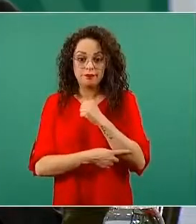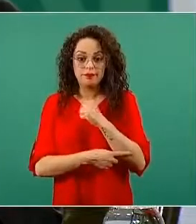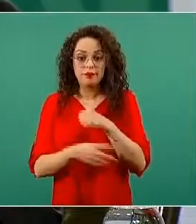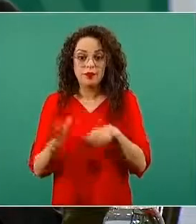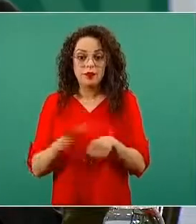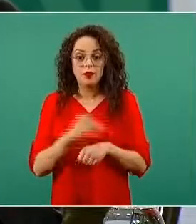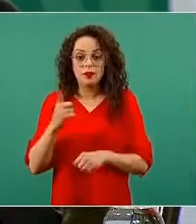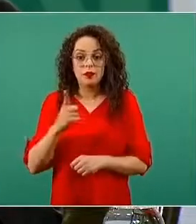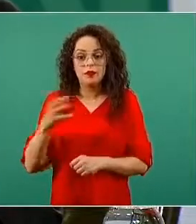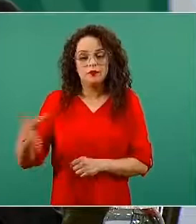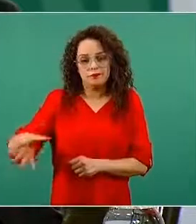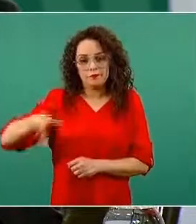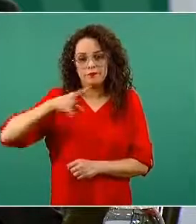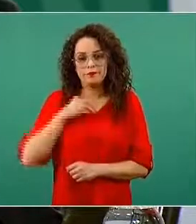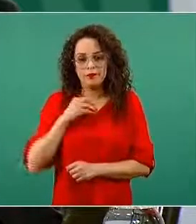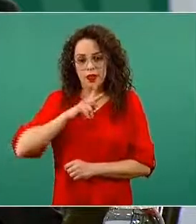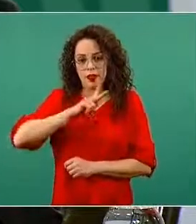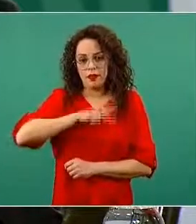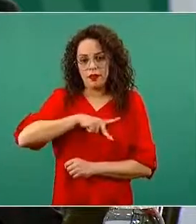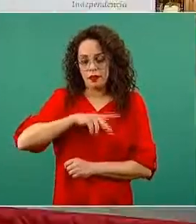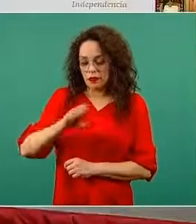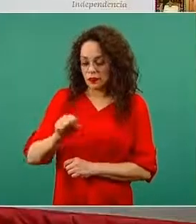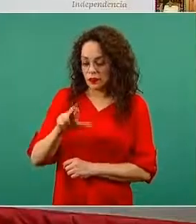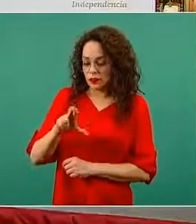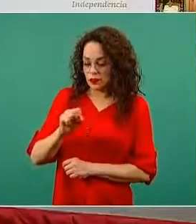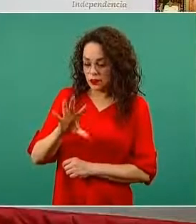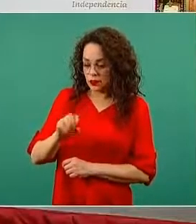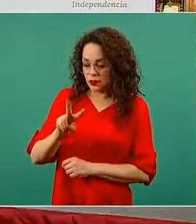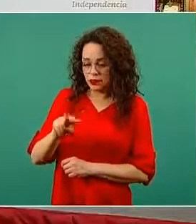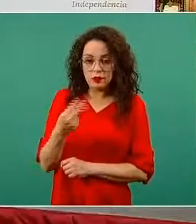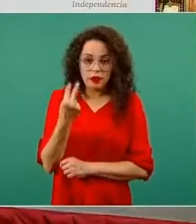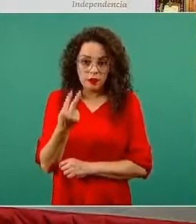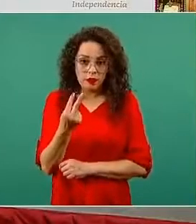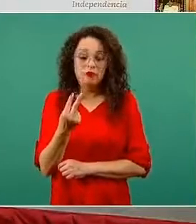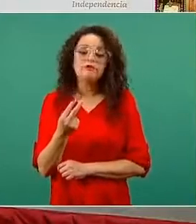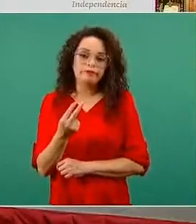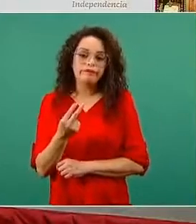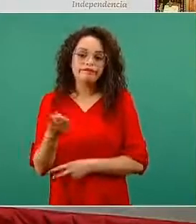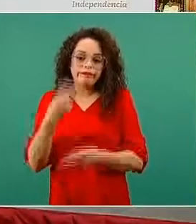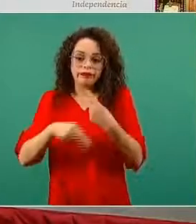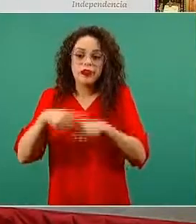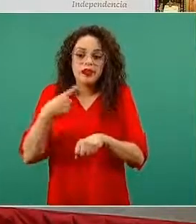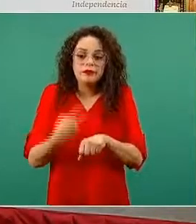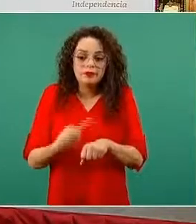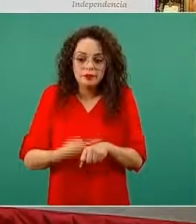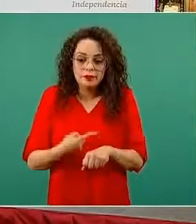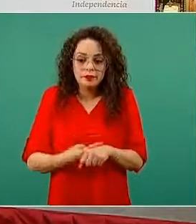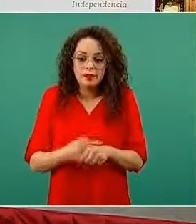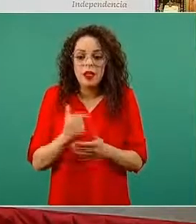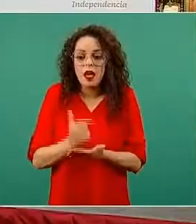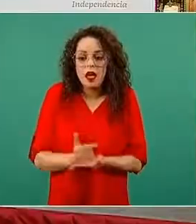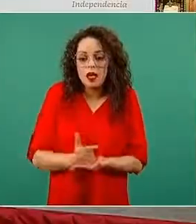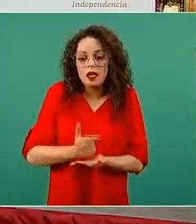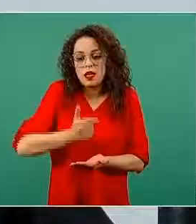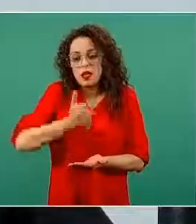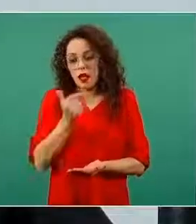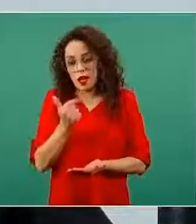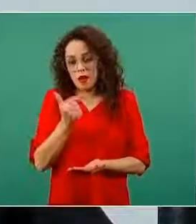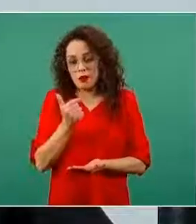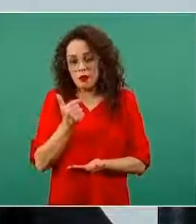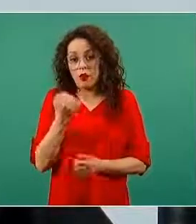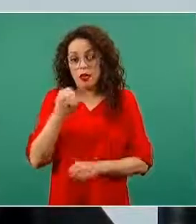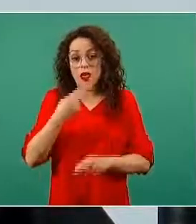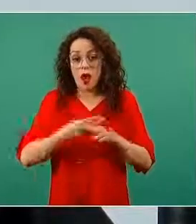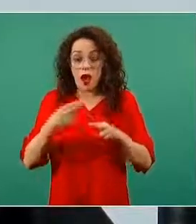por el virus SARS-CoV-2, desarrollan la enfermedad con estos riesgos de tener una enfermedad grave, incluso de